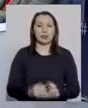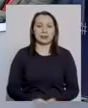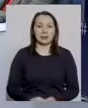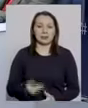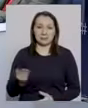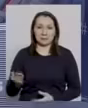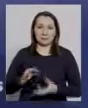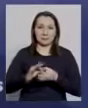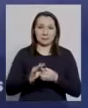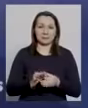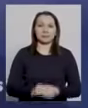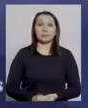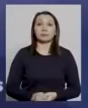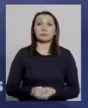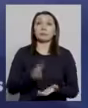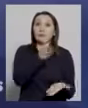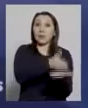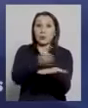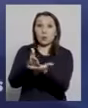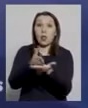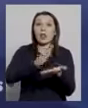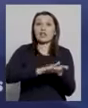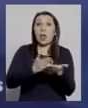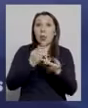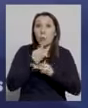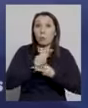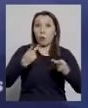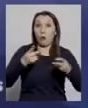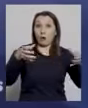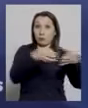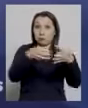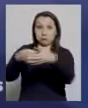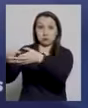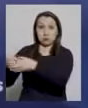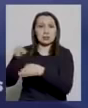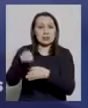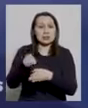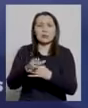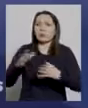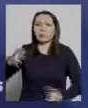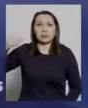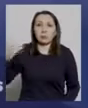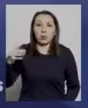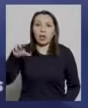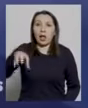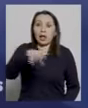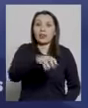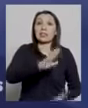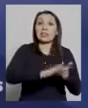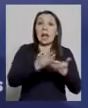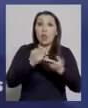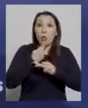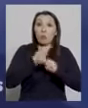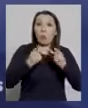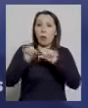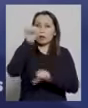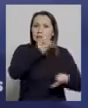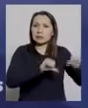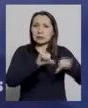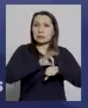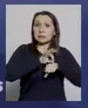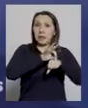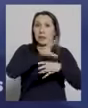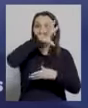Jimena. Las escuelas de salud pública son fundamentales, y la salud pública como una ciencia de